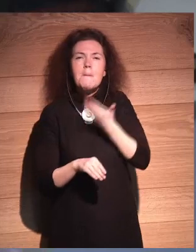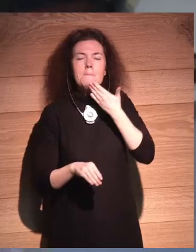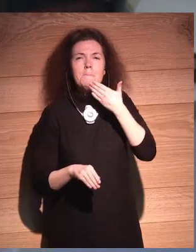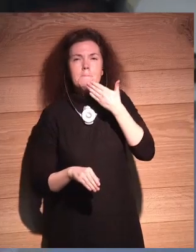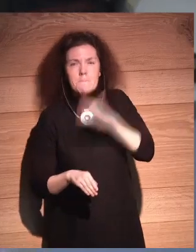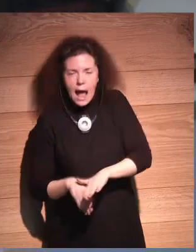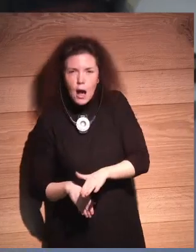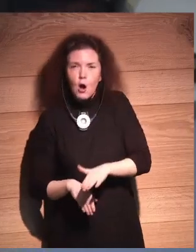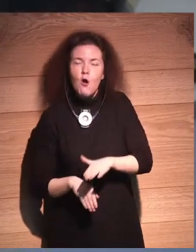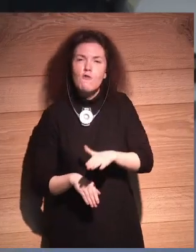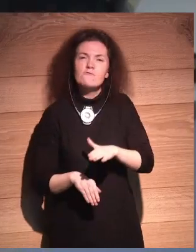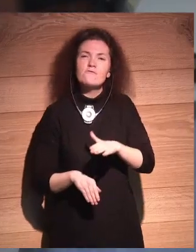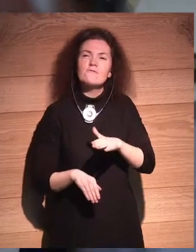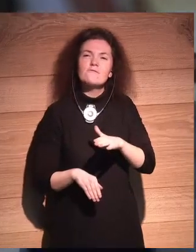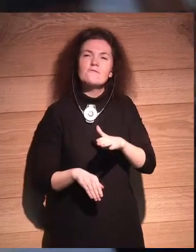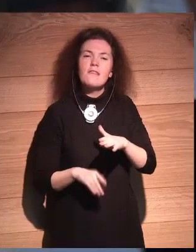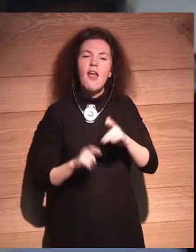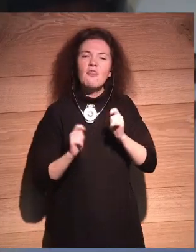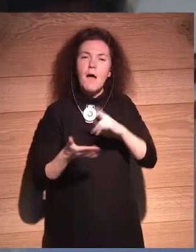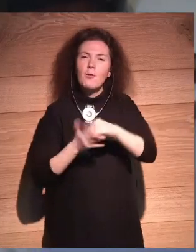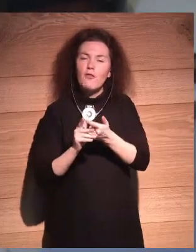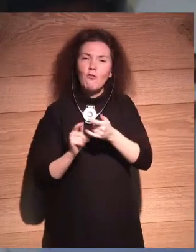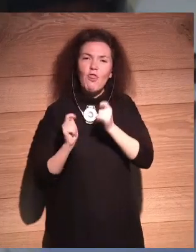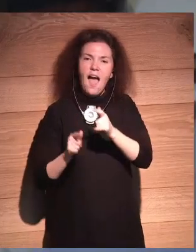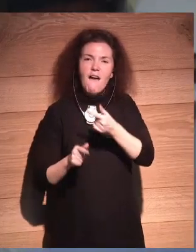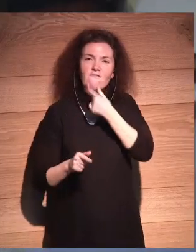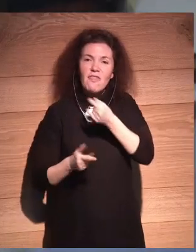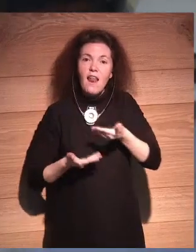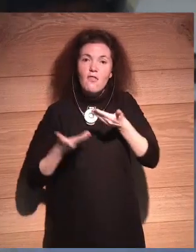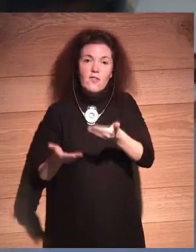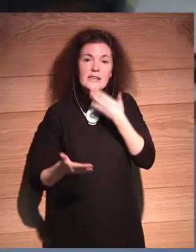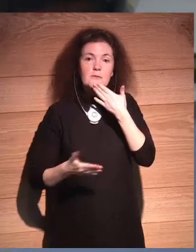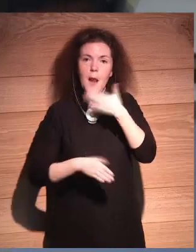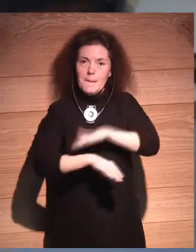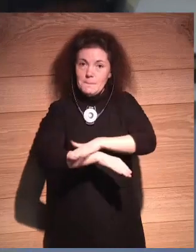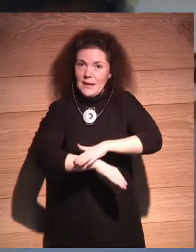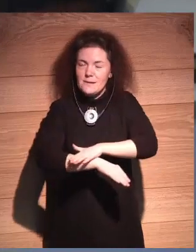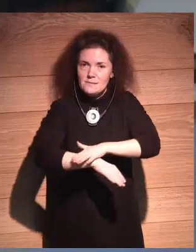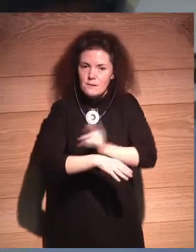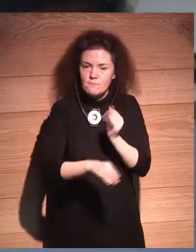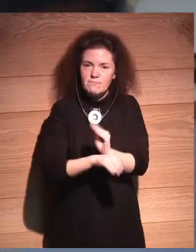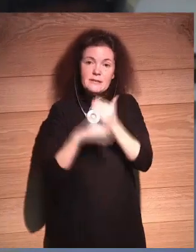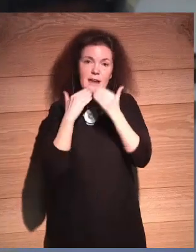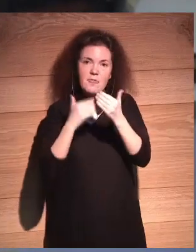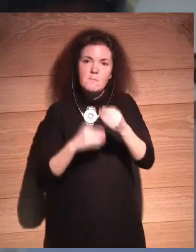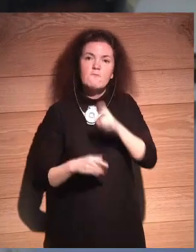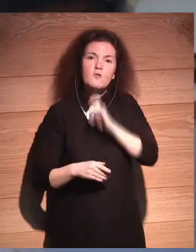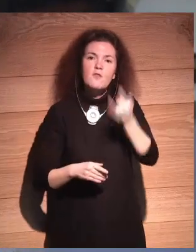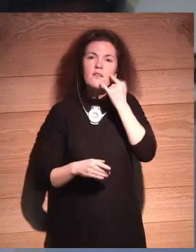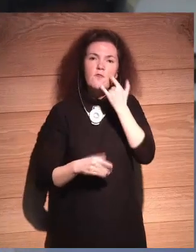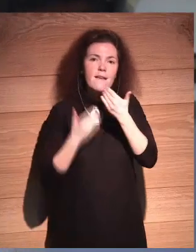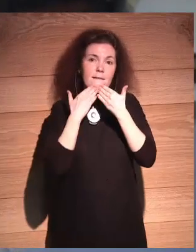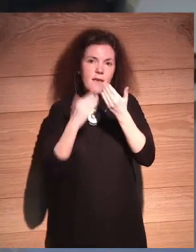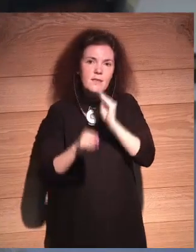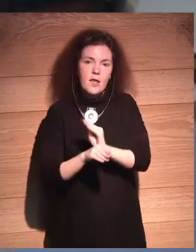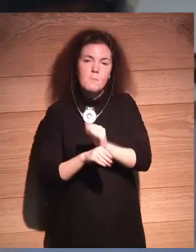majos y que se implican tanto en los proyectos como el Ministerio, como Fundación Telefónica, como